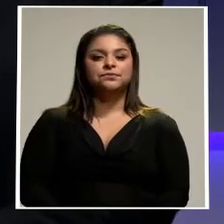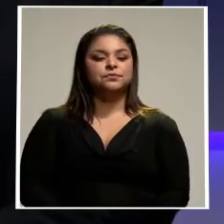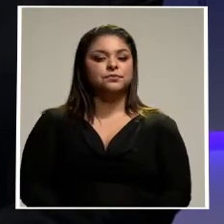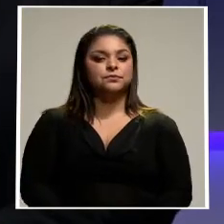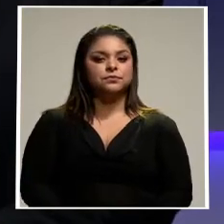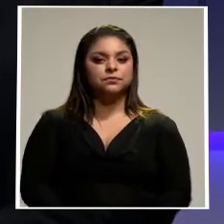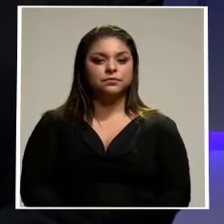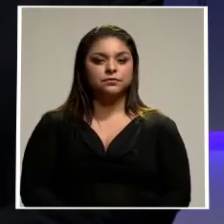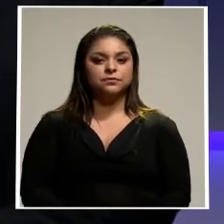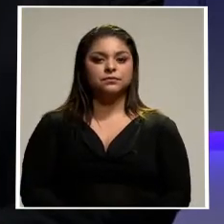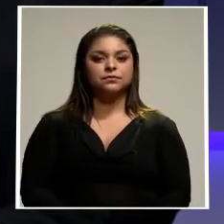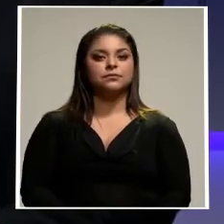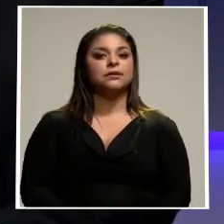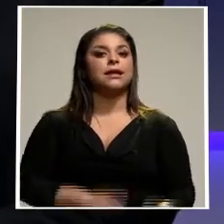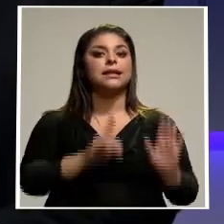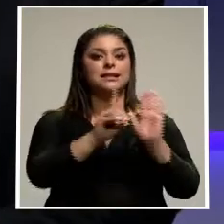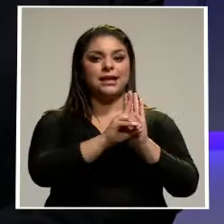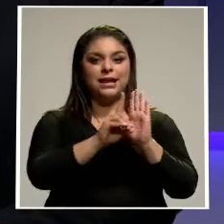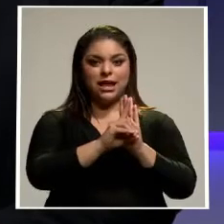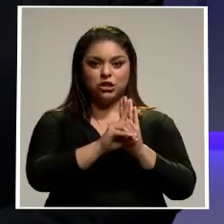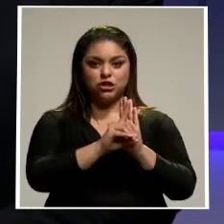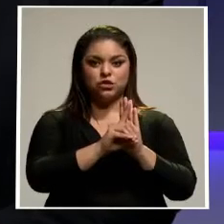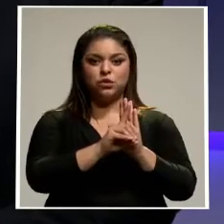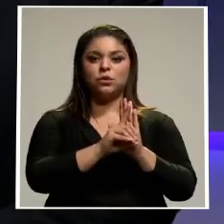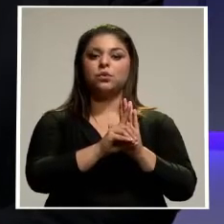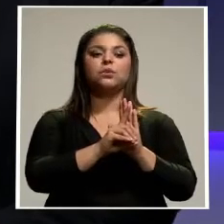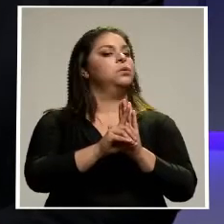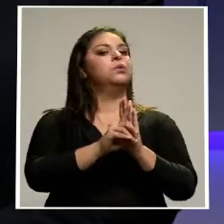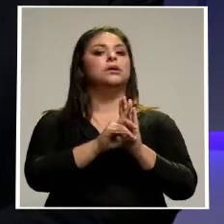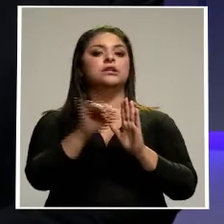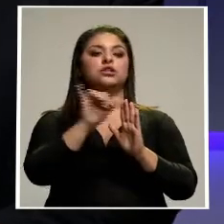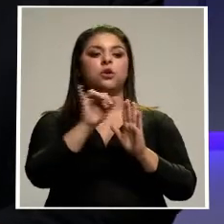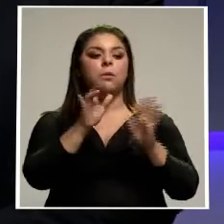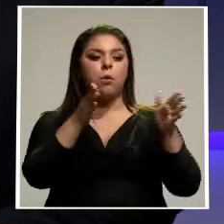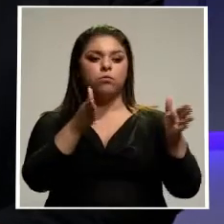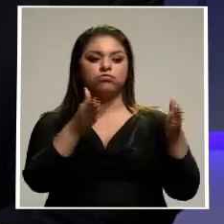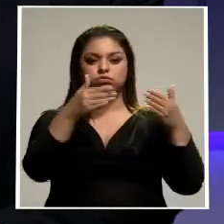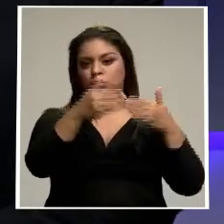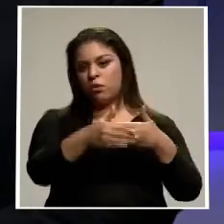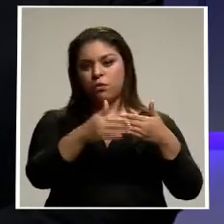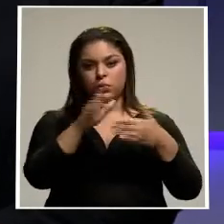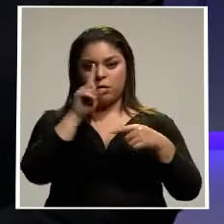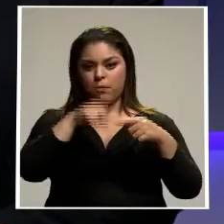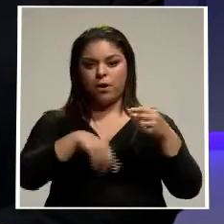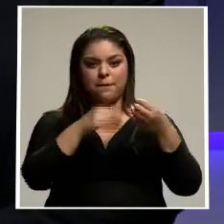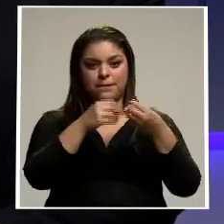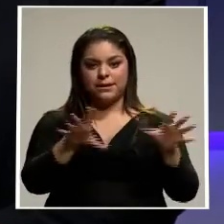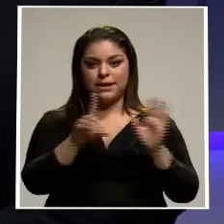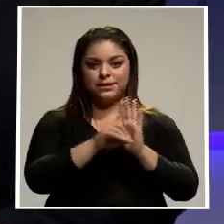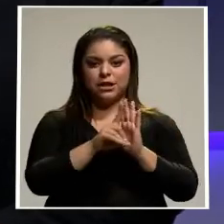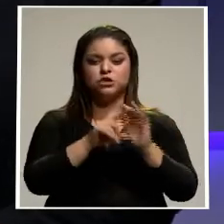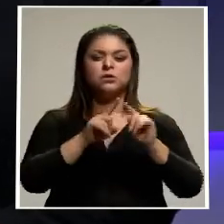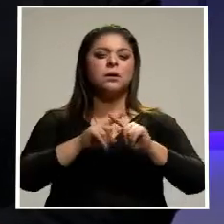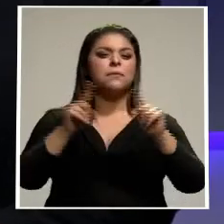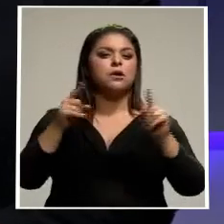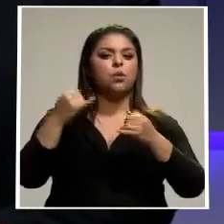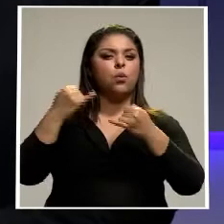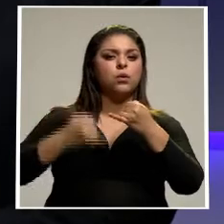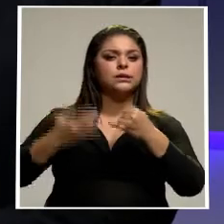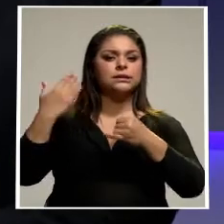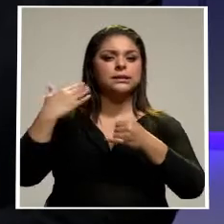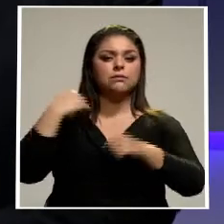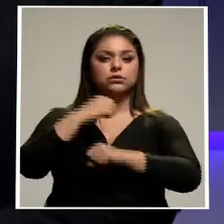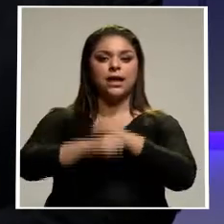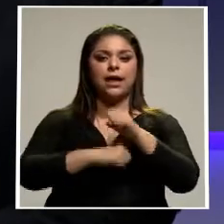derecho adquiere un statu quo y que no se pueden perder derechos. Y en los últimos años hemos visto que el derecho y